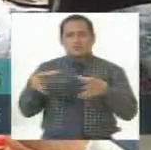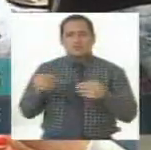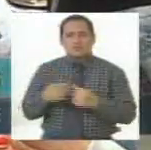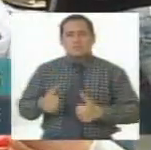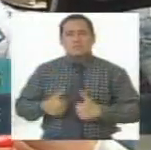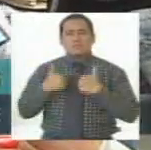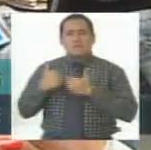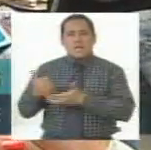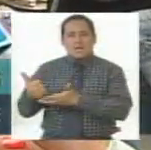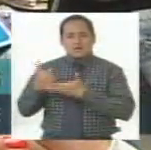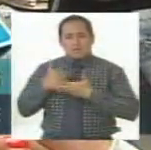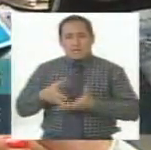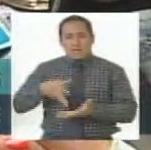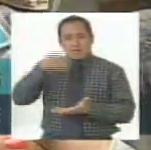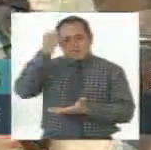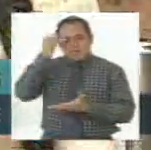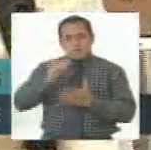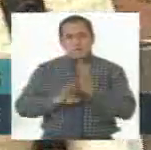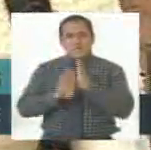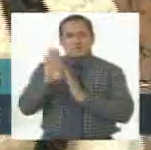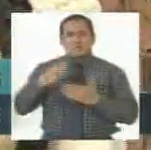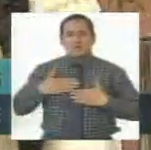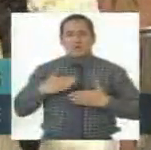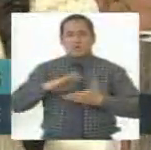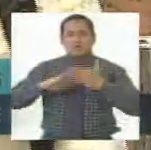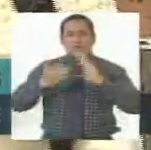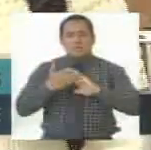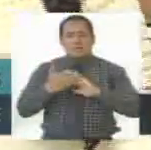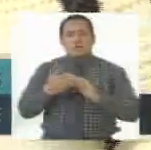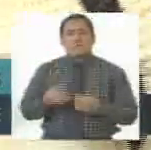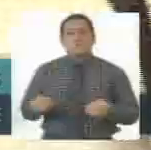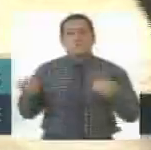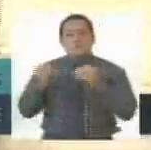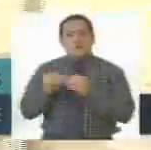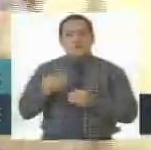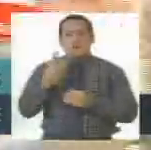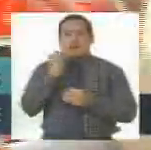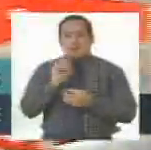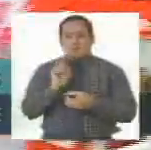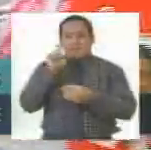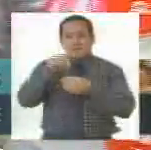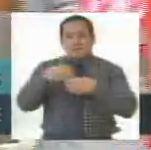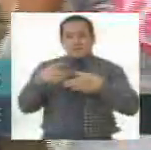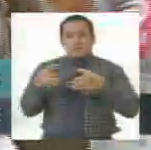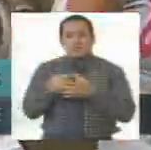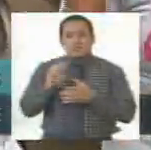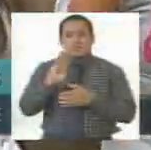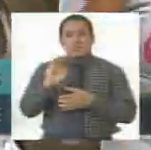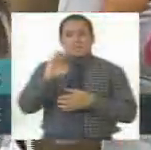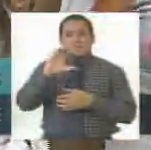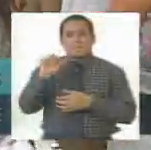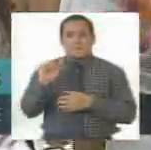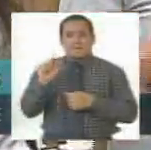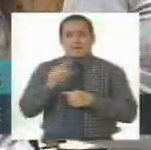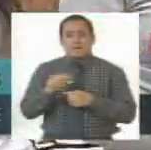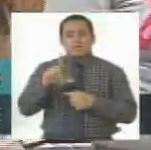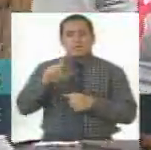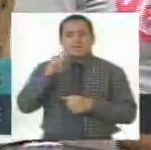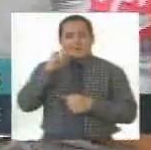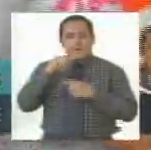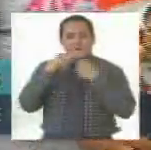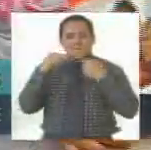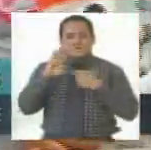ayudar a desarrollar primero mi comunidad ot de las jóvenes que accederá a la beca Es lisbet una excelente